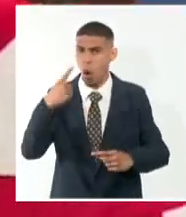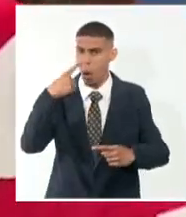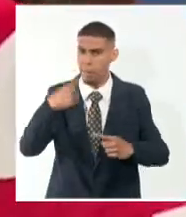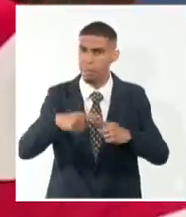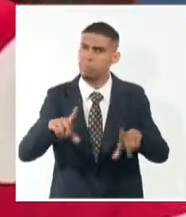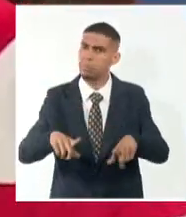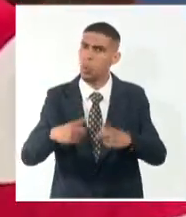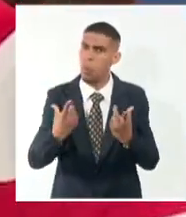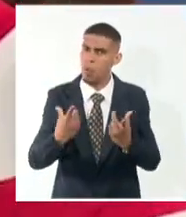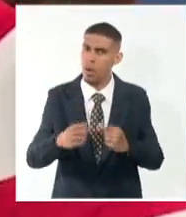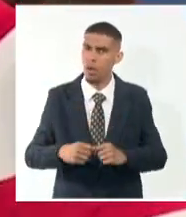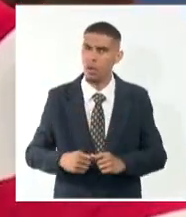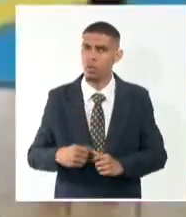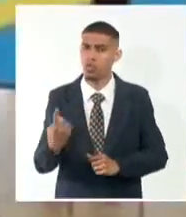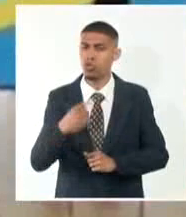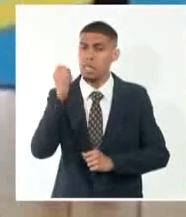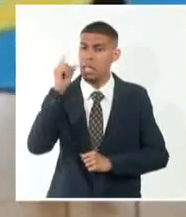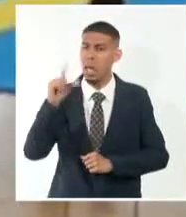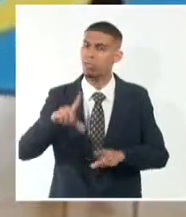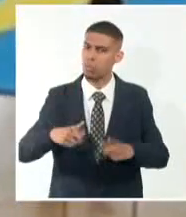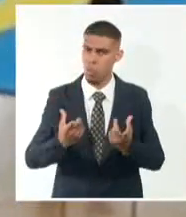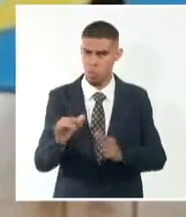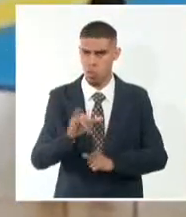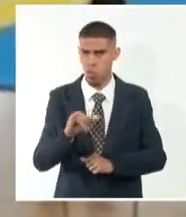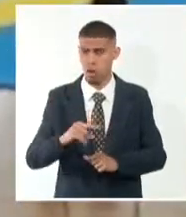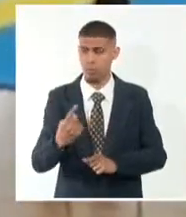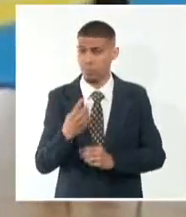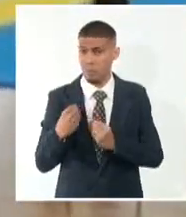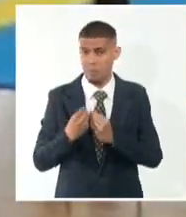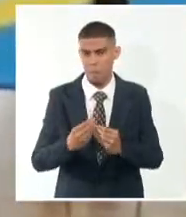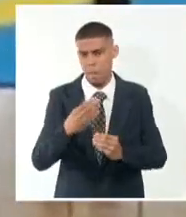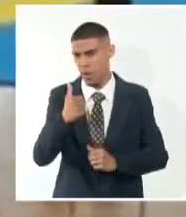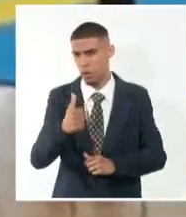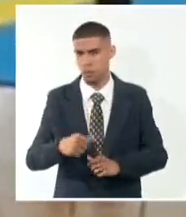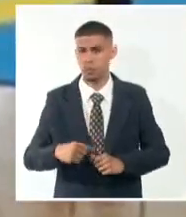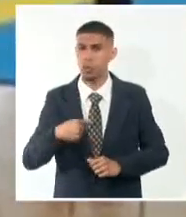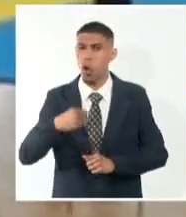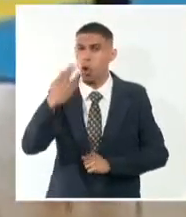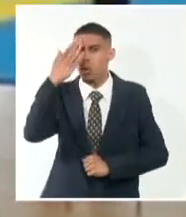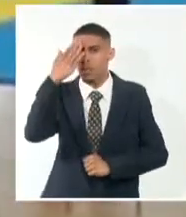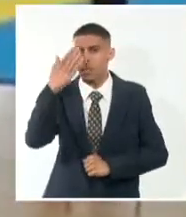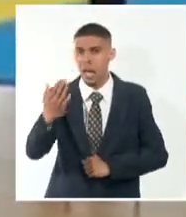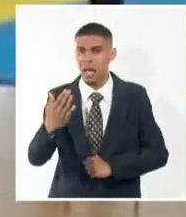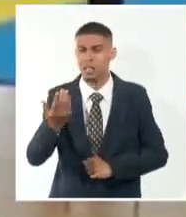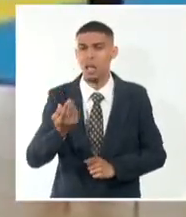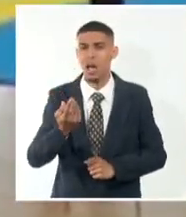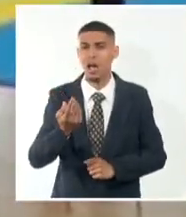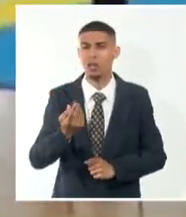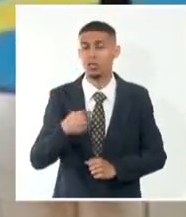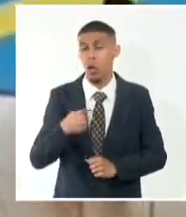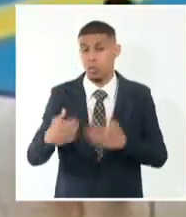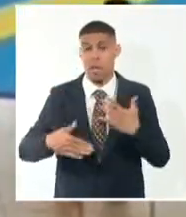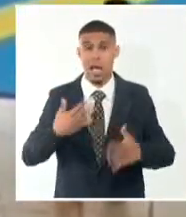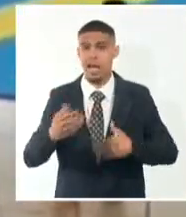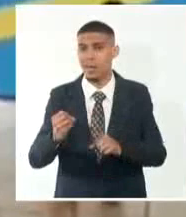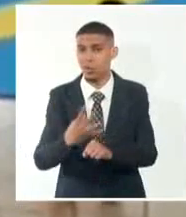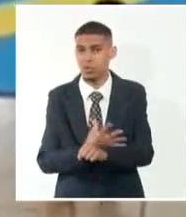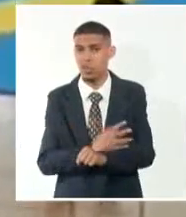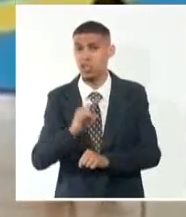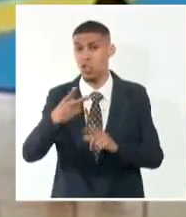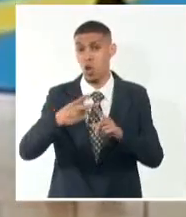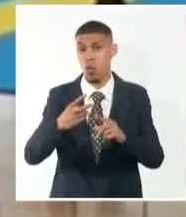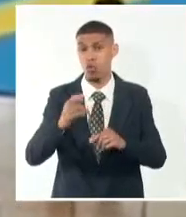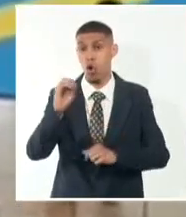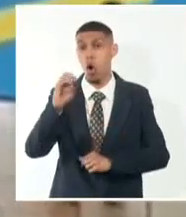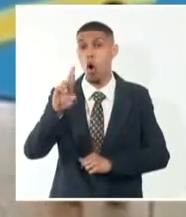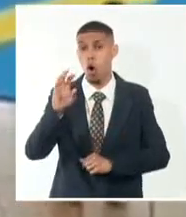las expectativas que teníamos y sobre todo lo dimos lo mejor. Me siento agradecido, bendecido y muy alegre de ser la segunda medalla de